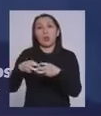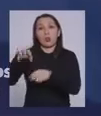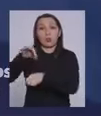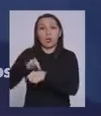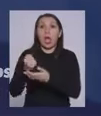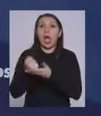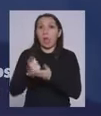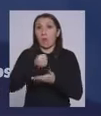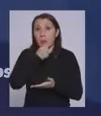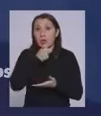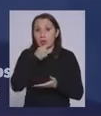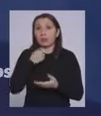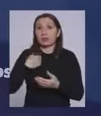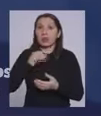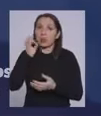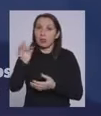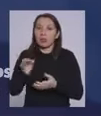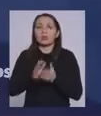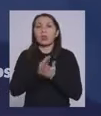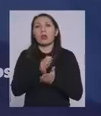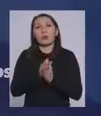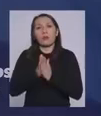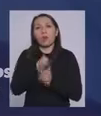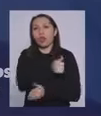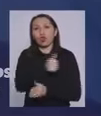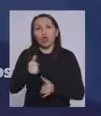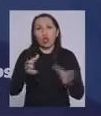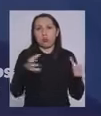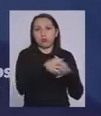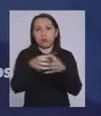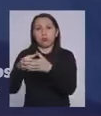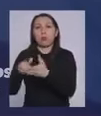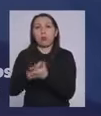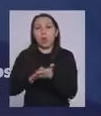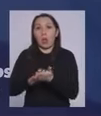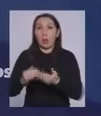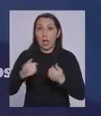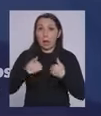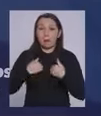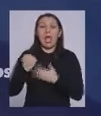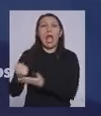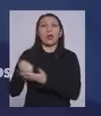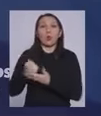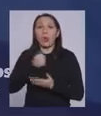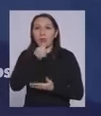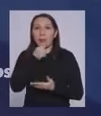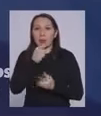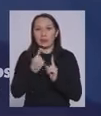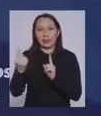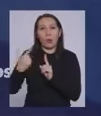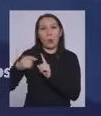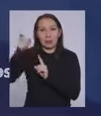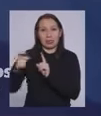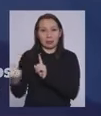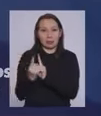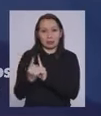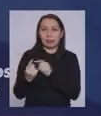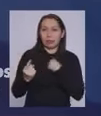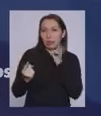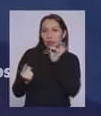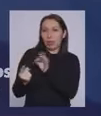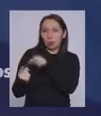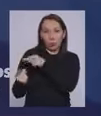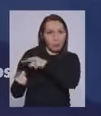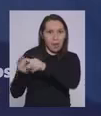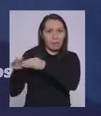ayudante de prensa, se los vamos a hacer llegar a todos los gremios, me refiero a mí, ayudante de prensa, se los vamos a hacer llegar a todos los